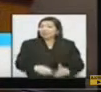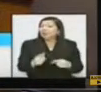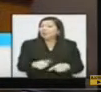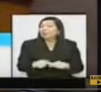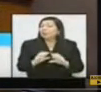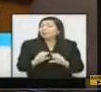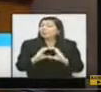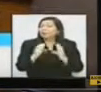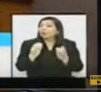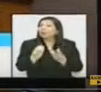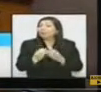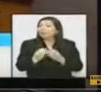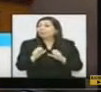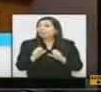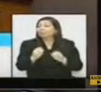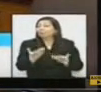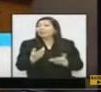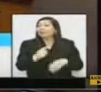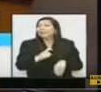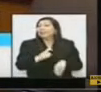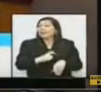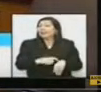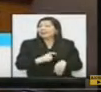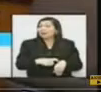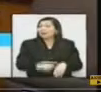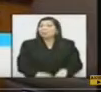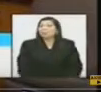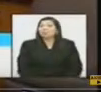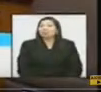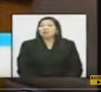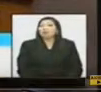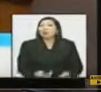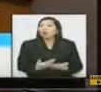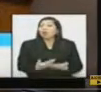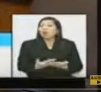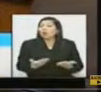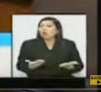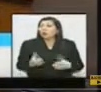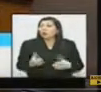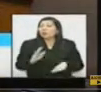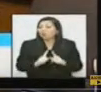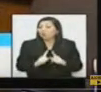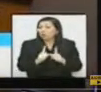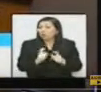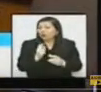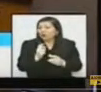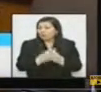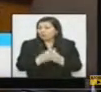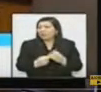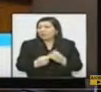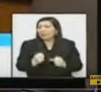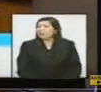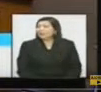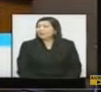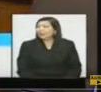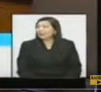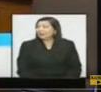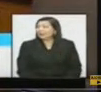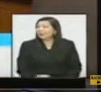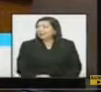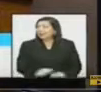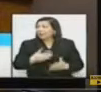no nos entornillarse mos en el gurú lo más importante es tratar en la historia que en la 15 la